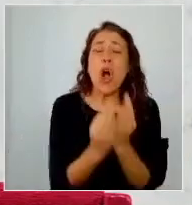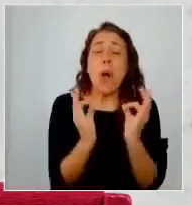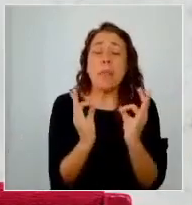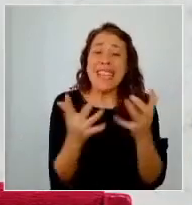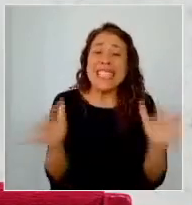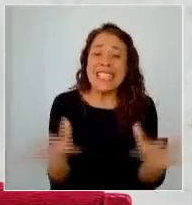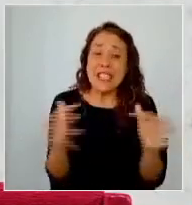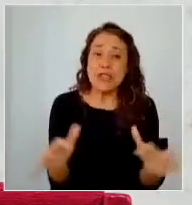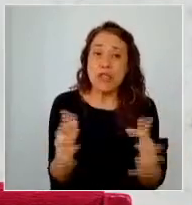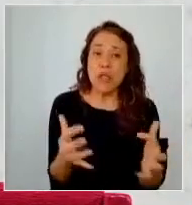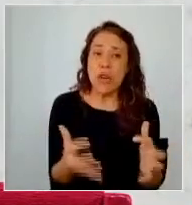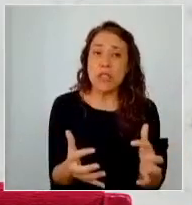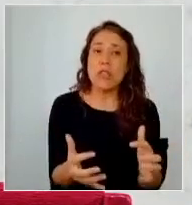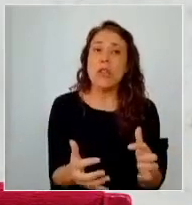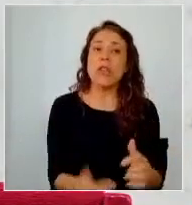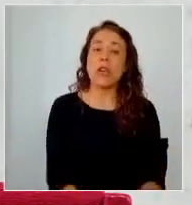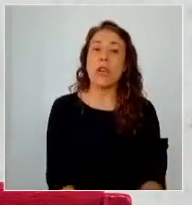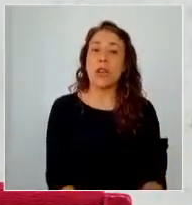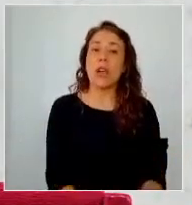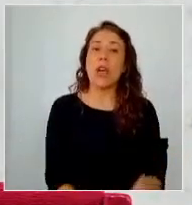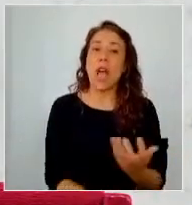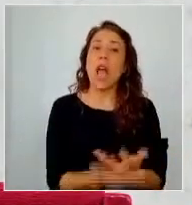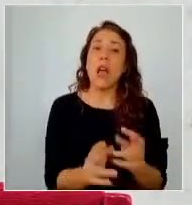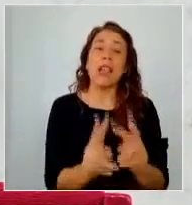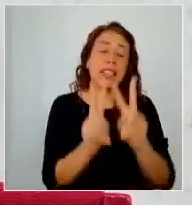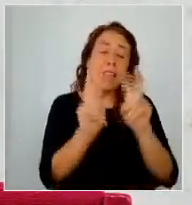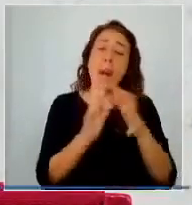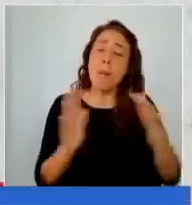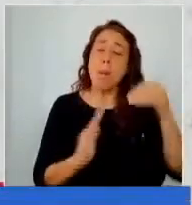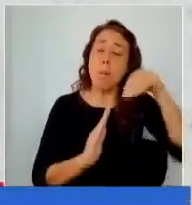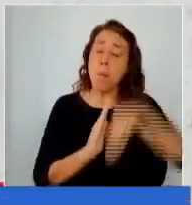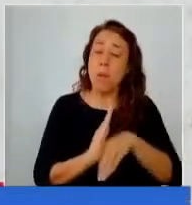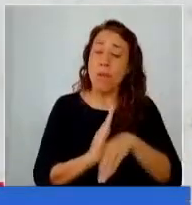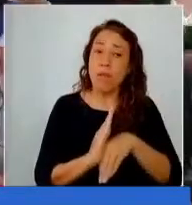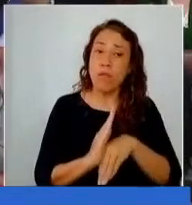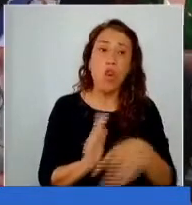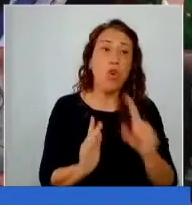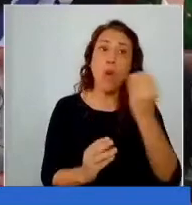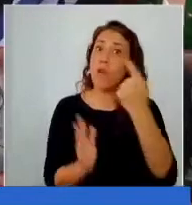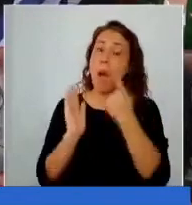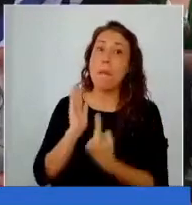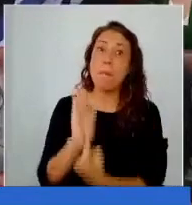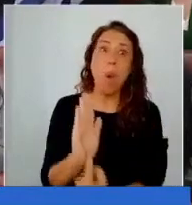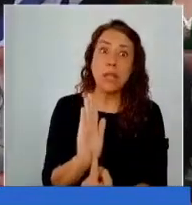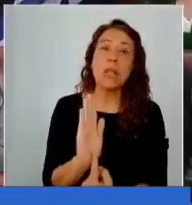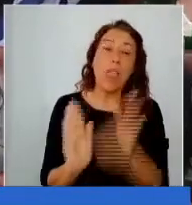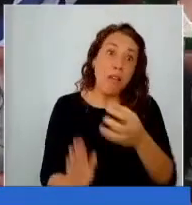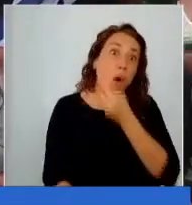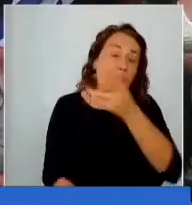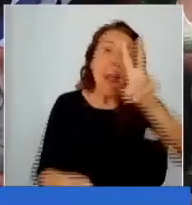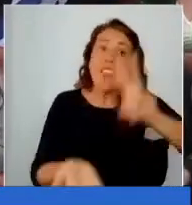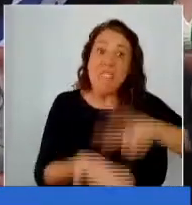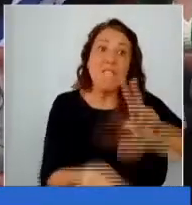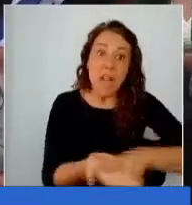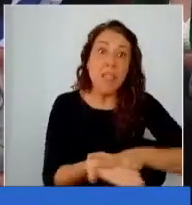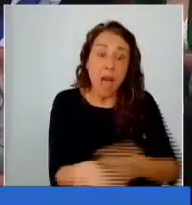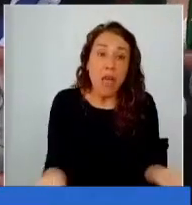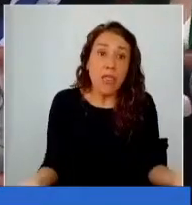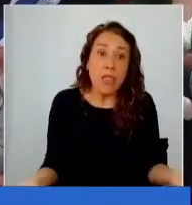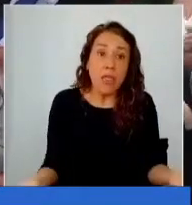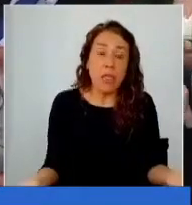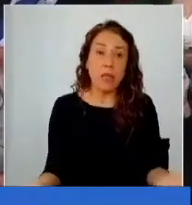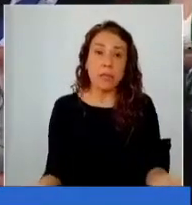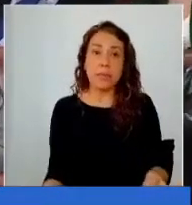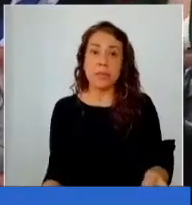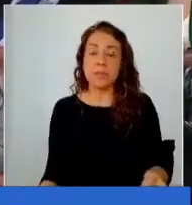tenemos un tema muy profundo y no es una buena señal Hay que decir la verdad estoy